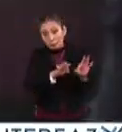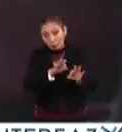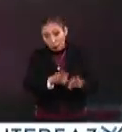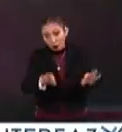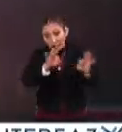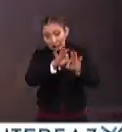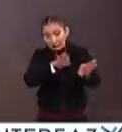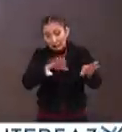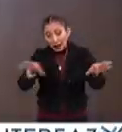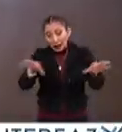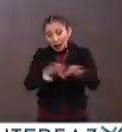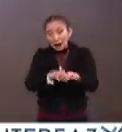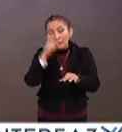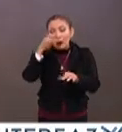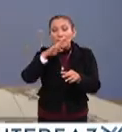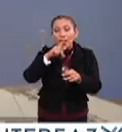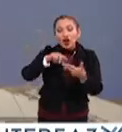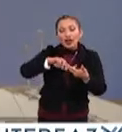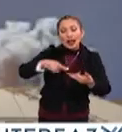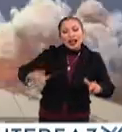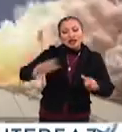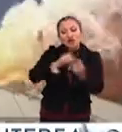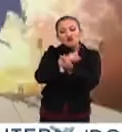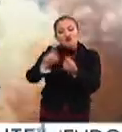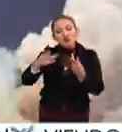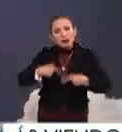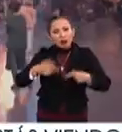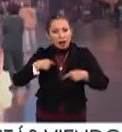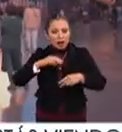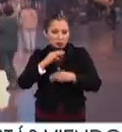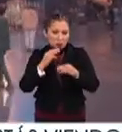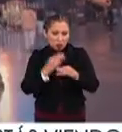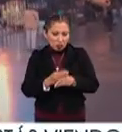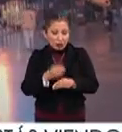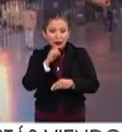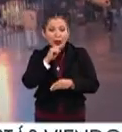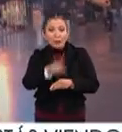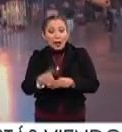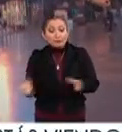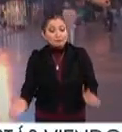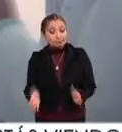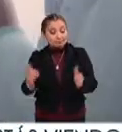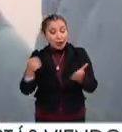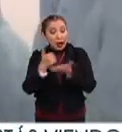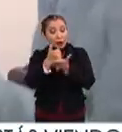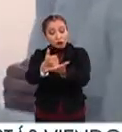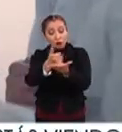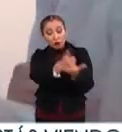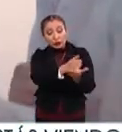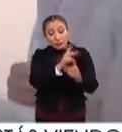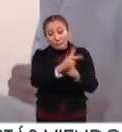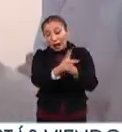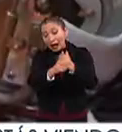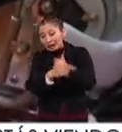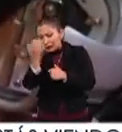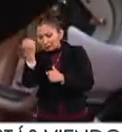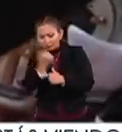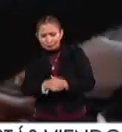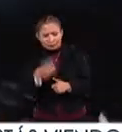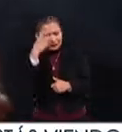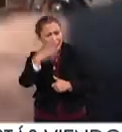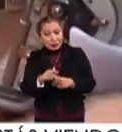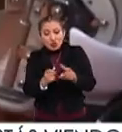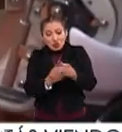en conjunto para mejorar las relaciones entre los habitantes de la Tierra. Además, fomenta la cooperación entre las naciones experimentadas